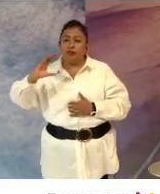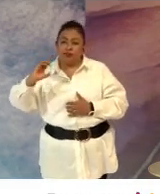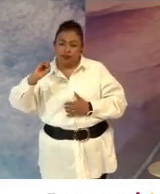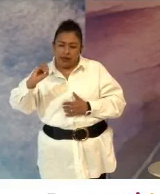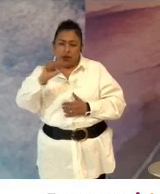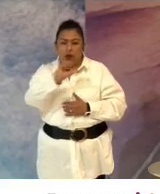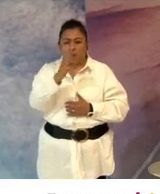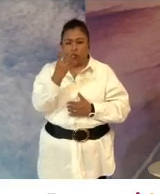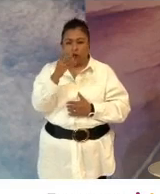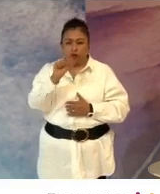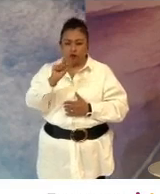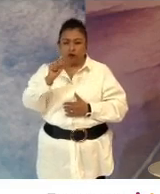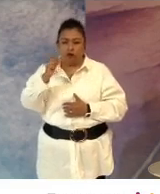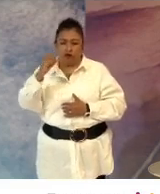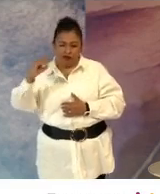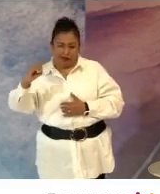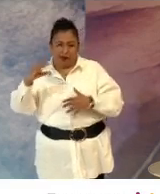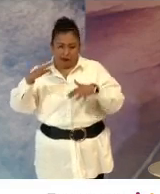yo mencionaba antes.